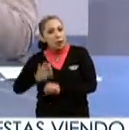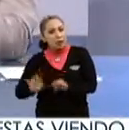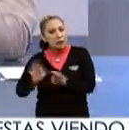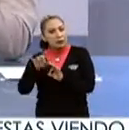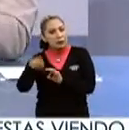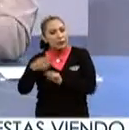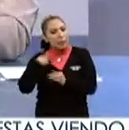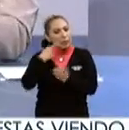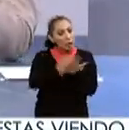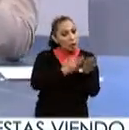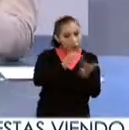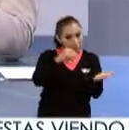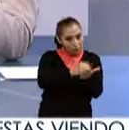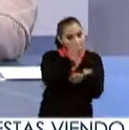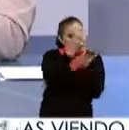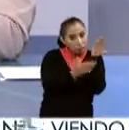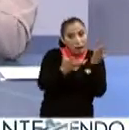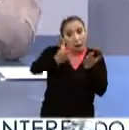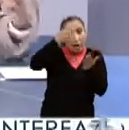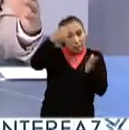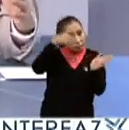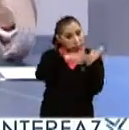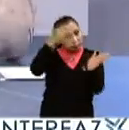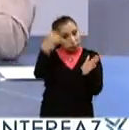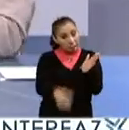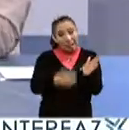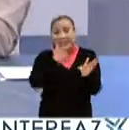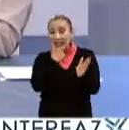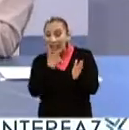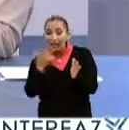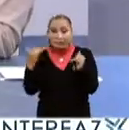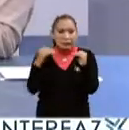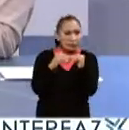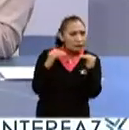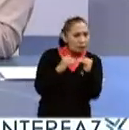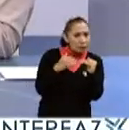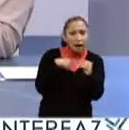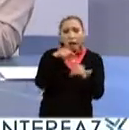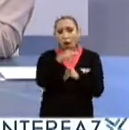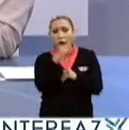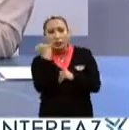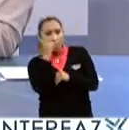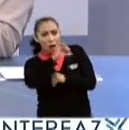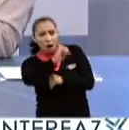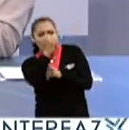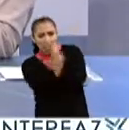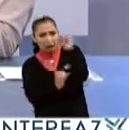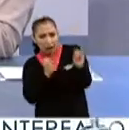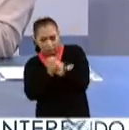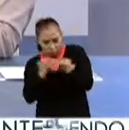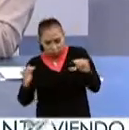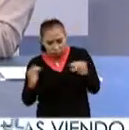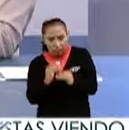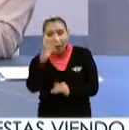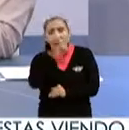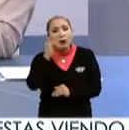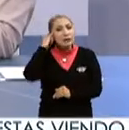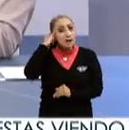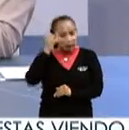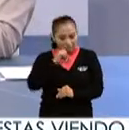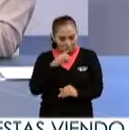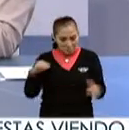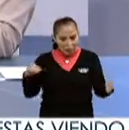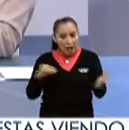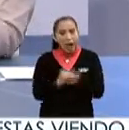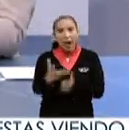esencial del plan de estudios. Aprenderla, al igual que el inglés o al igual que otro idioma internacional, nuestras lenguas indígenas